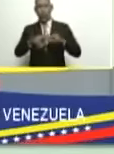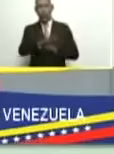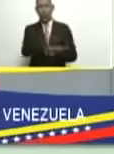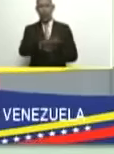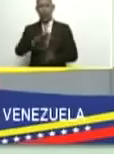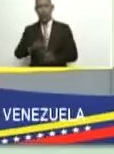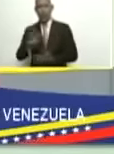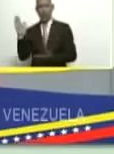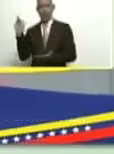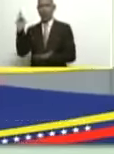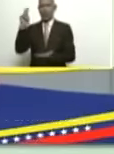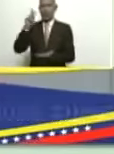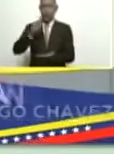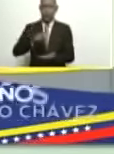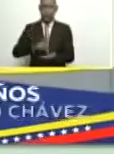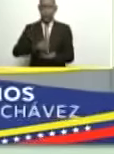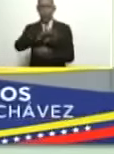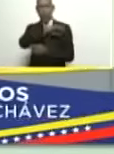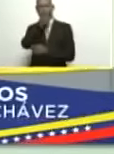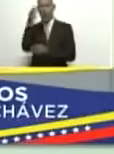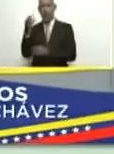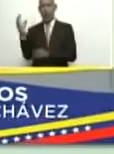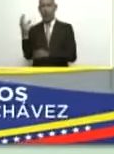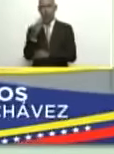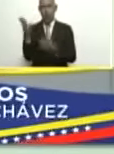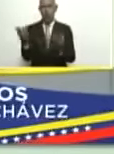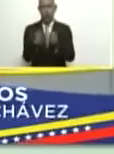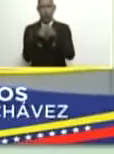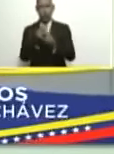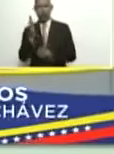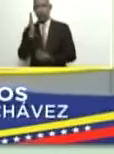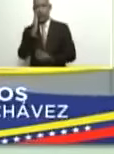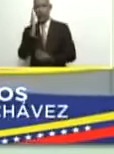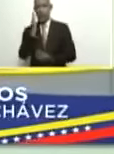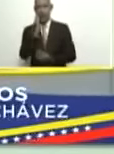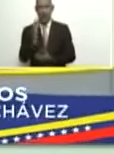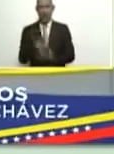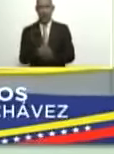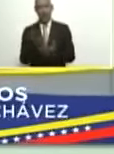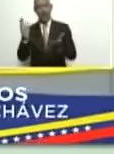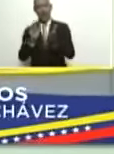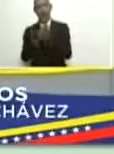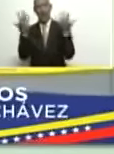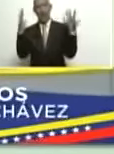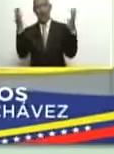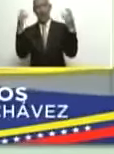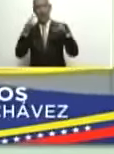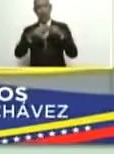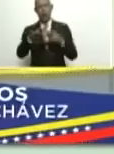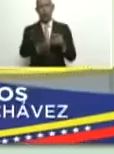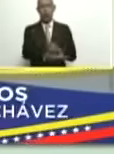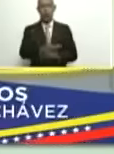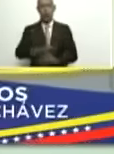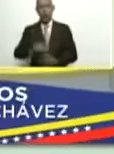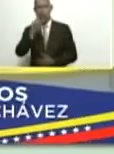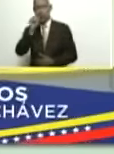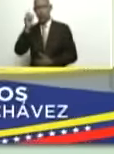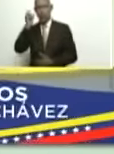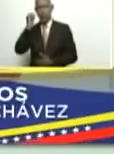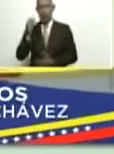niñas que vinieron con sus madres. Vamos a darle un aplauso a los niños y a las niñas.